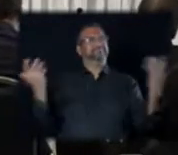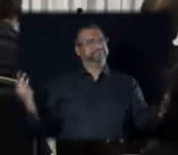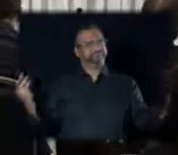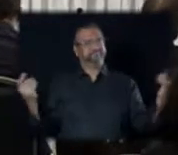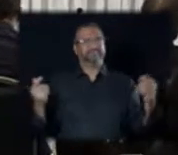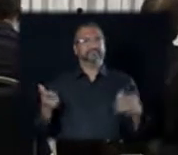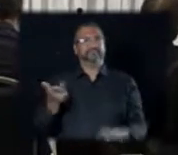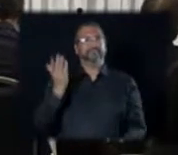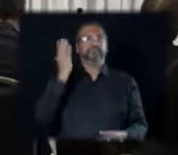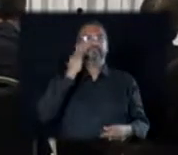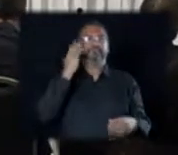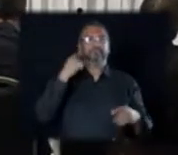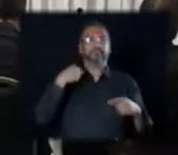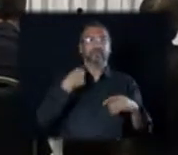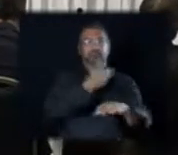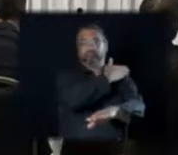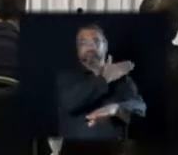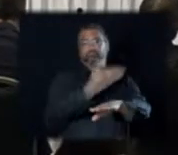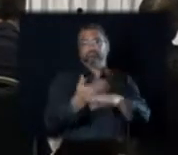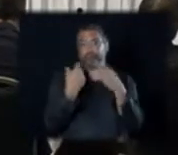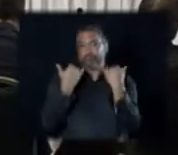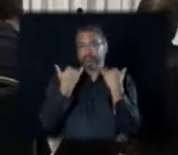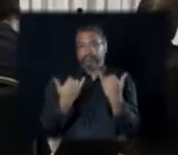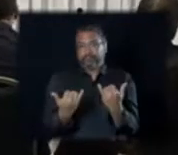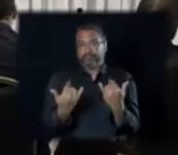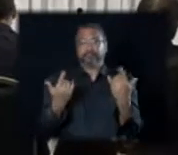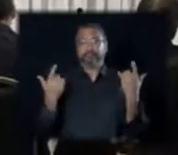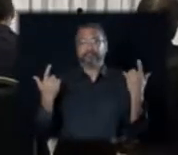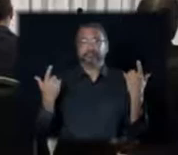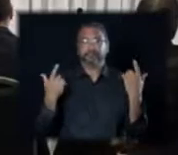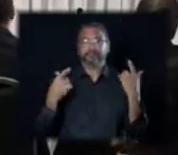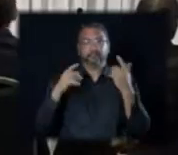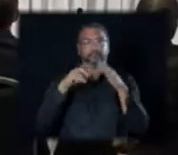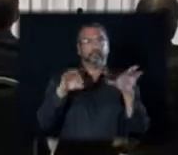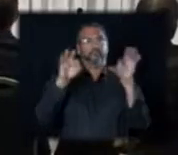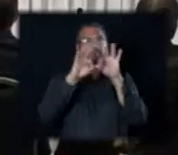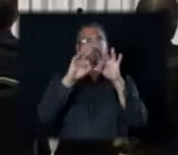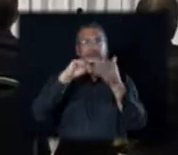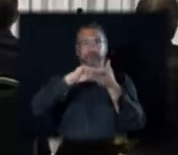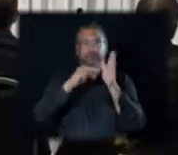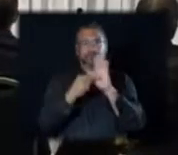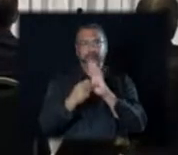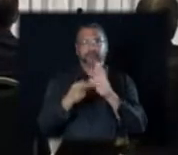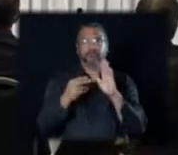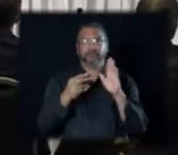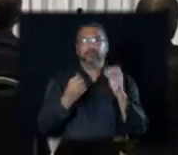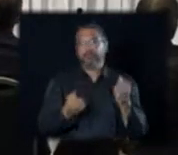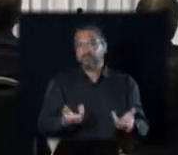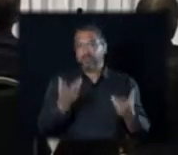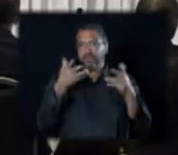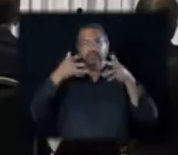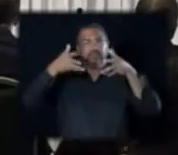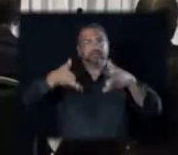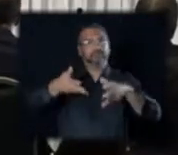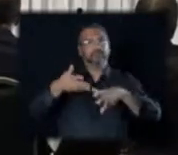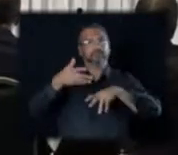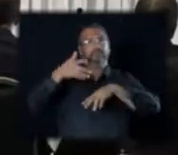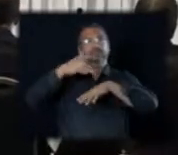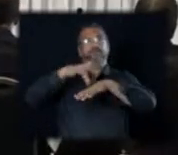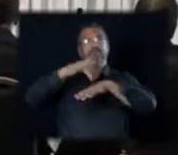y qué sabemos al día de hoy acerca de la importancia de estos fondos y cuánto está